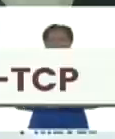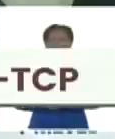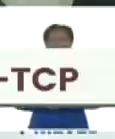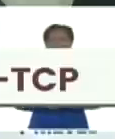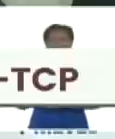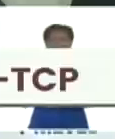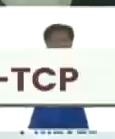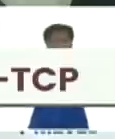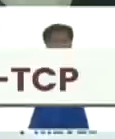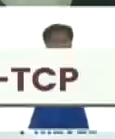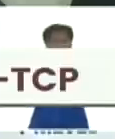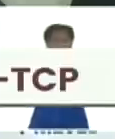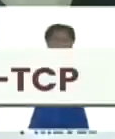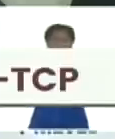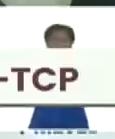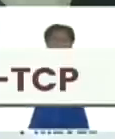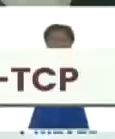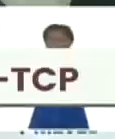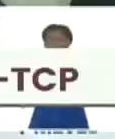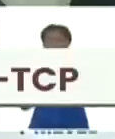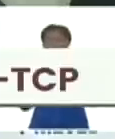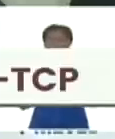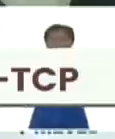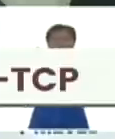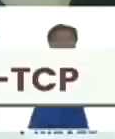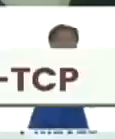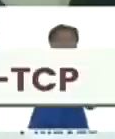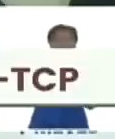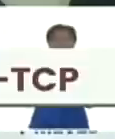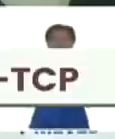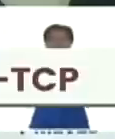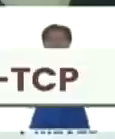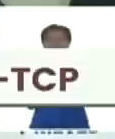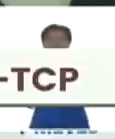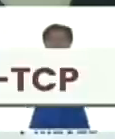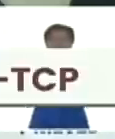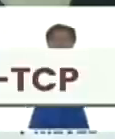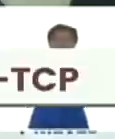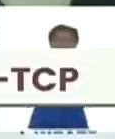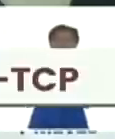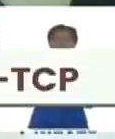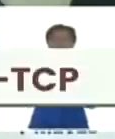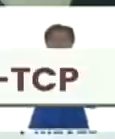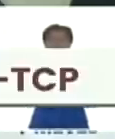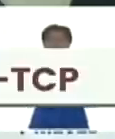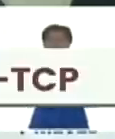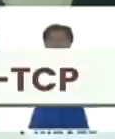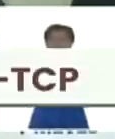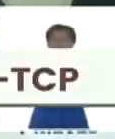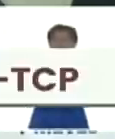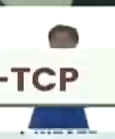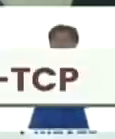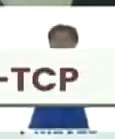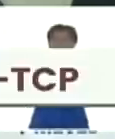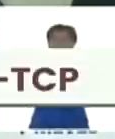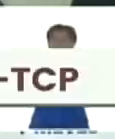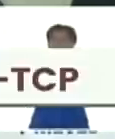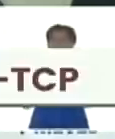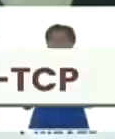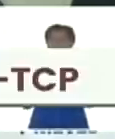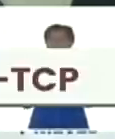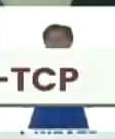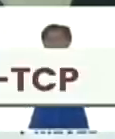resiliente, equitativo, y es un tema que implica un esfuerzo coordinado de los países de las Américas e